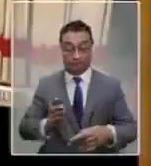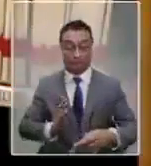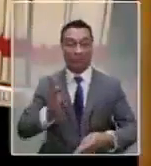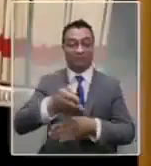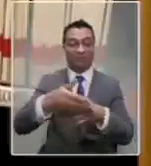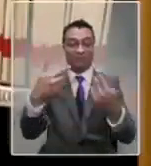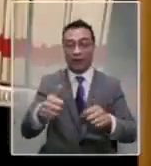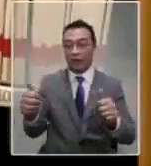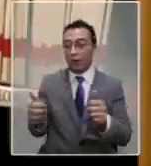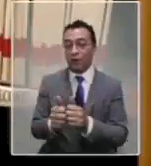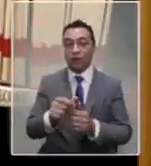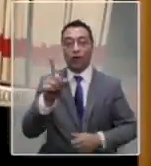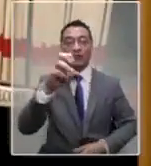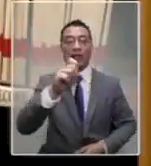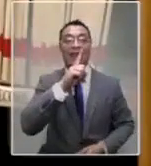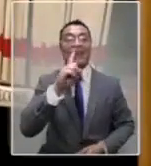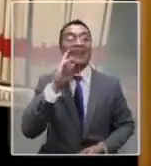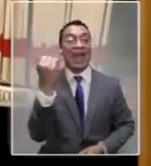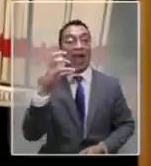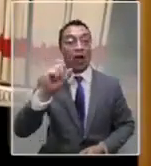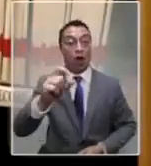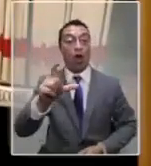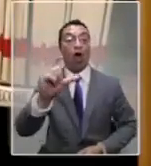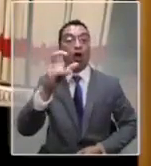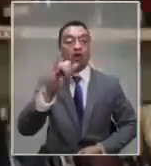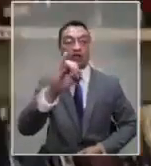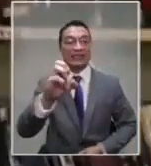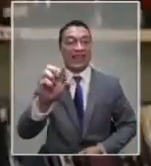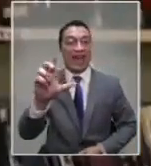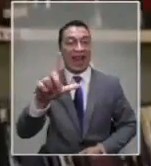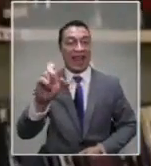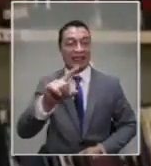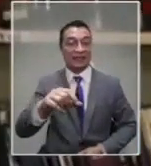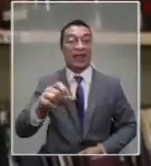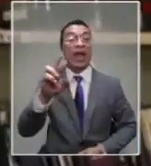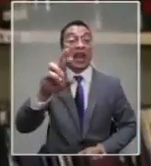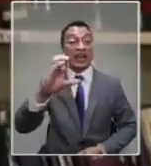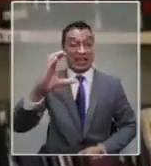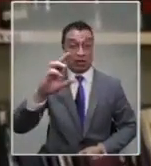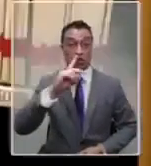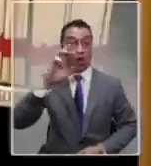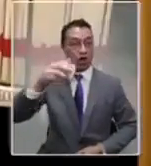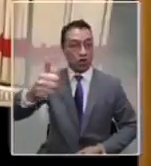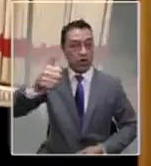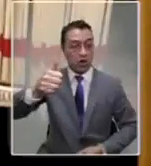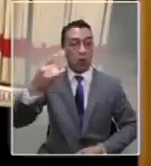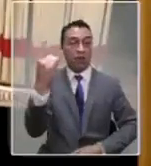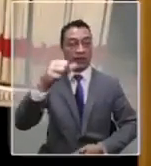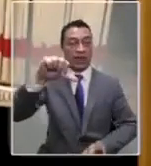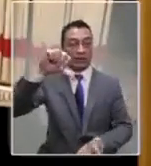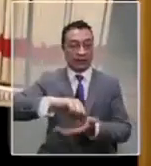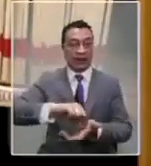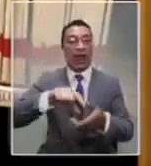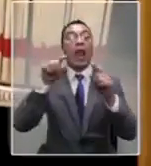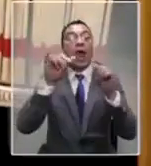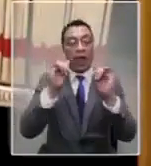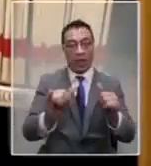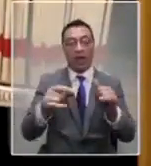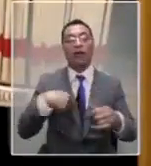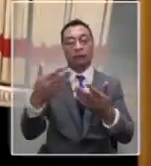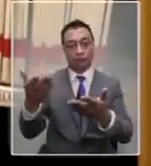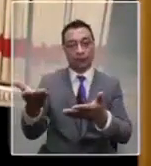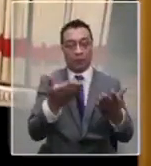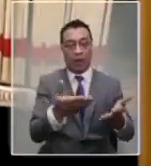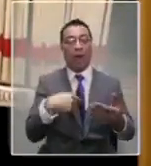Nos encontramos junto a Santiago González, rector de la Universidad Central, para hablar de este tema y, por supuesto, dar inicio